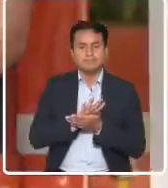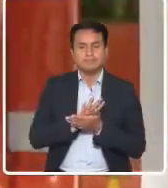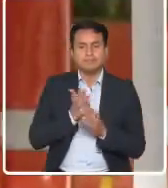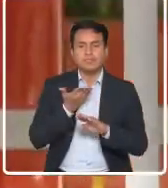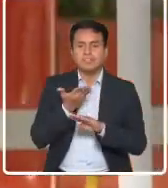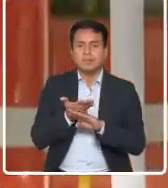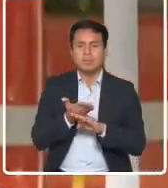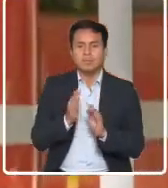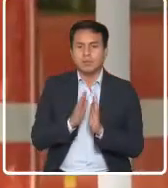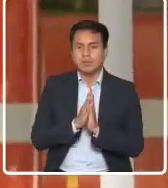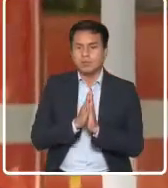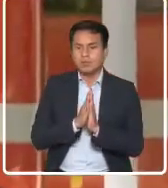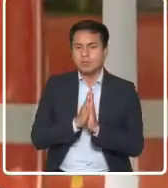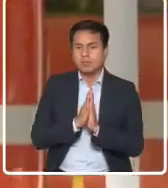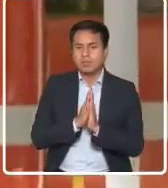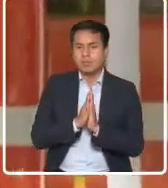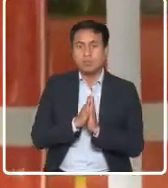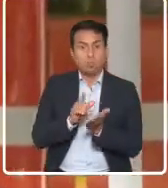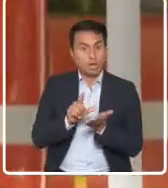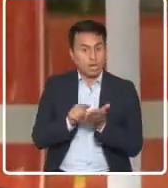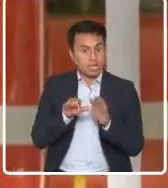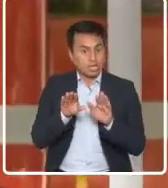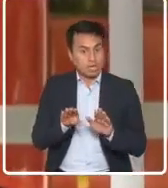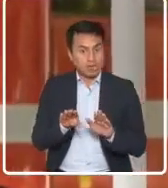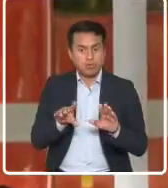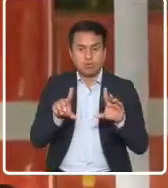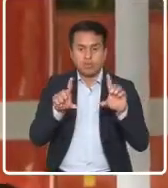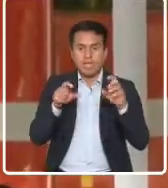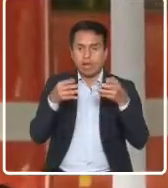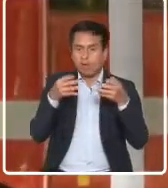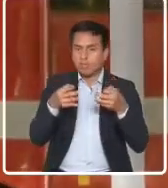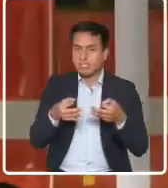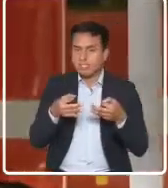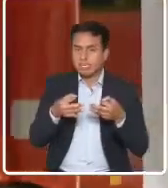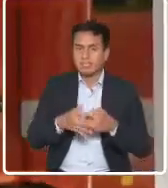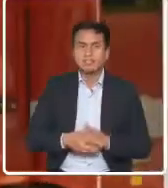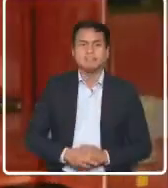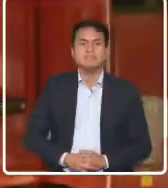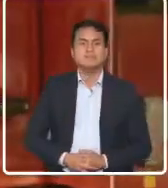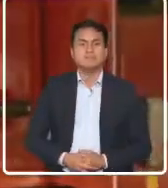Les solicitamos por favor mantenerse en el escenario para una fotografía oficial.